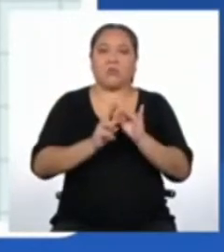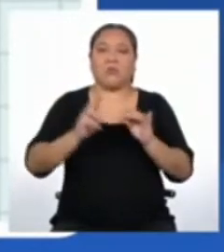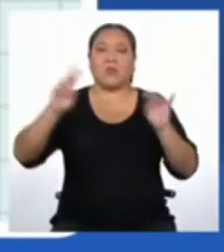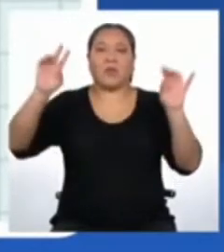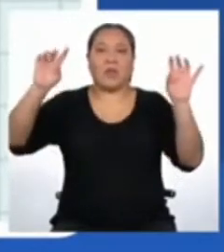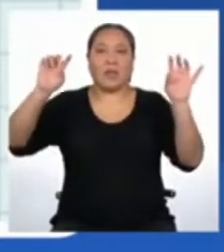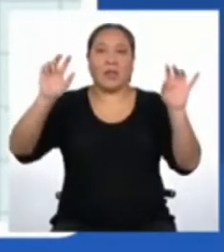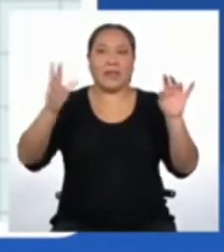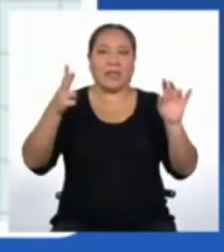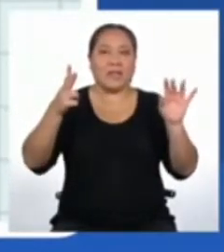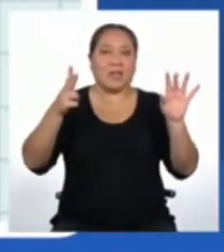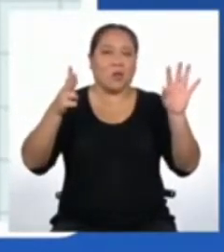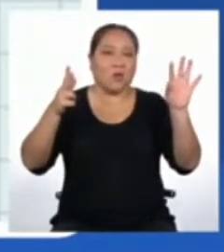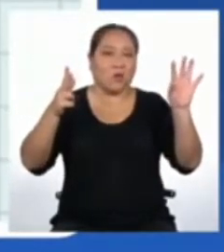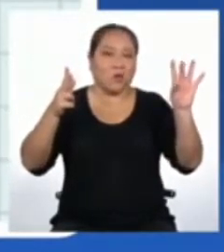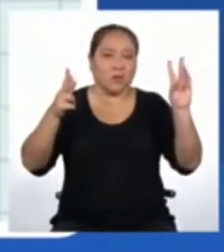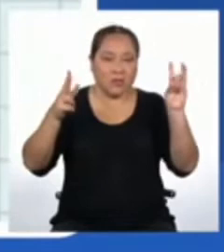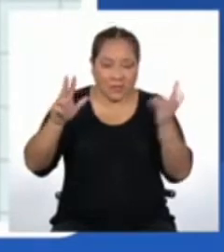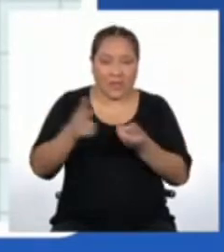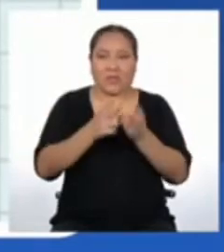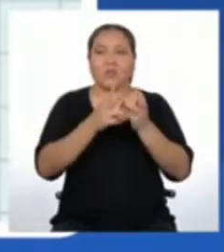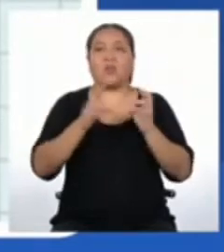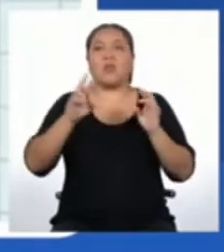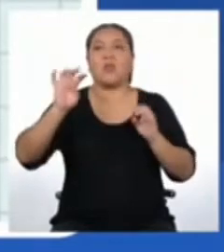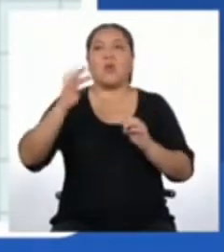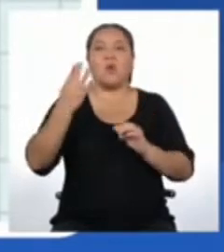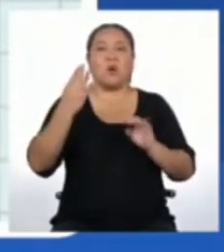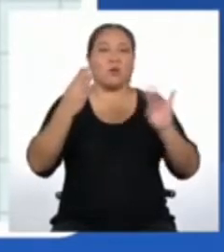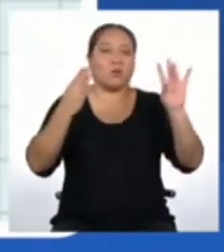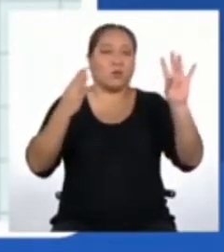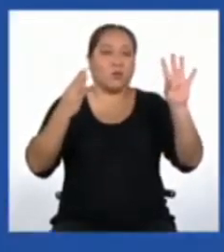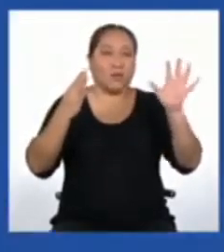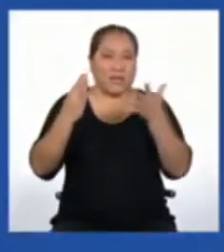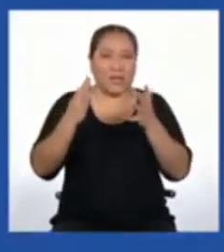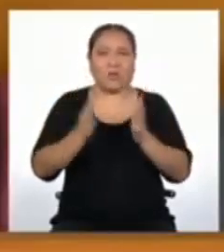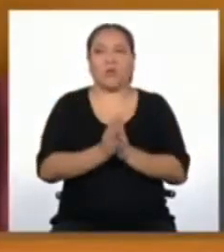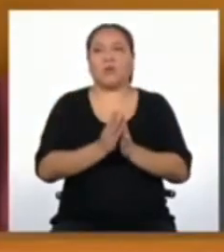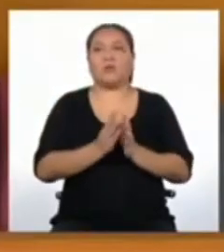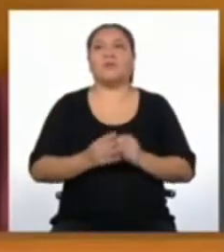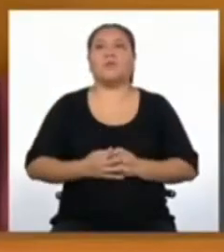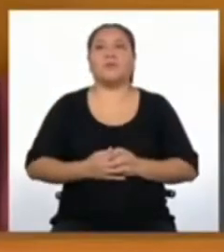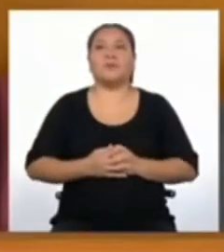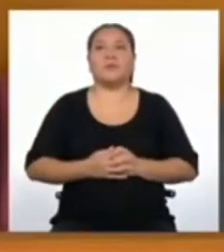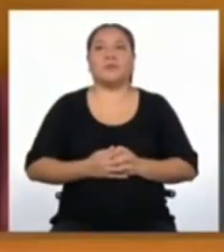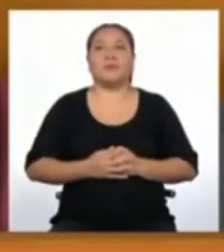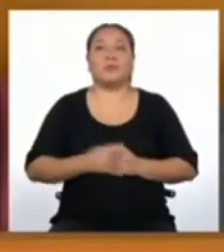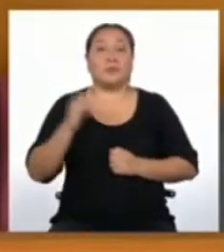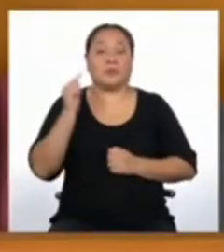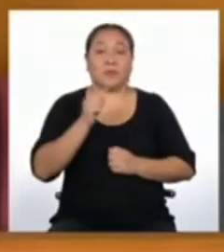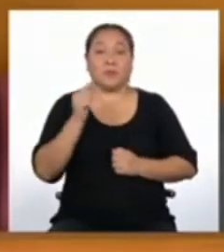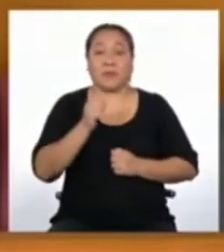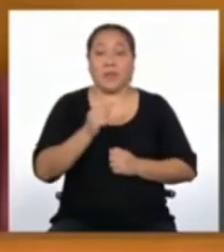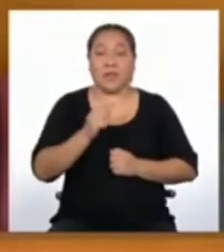término, el tercero con el sexto y el cuarto con el quinto término. Así se han formado los